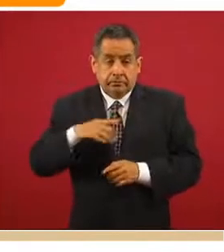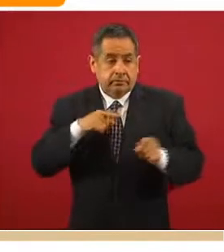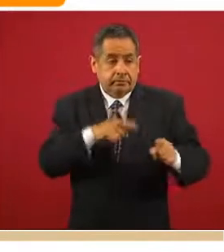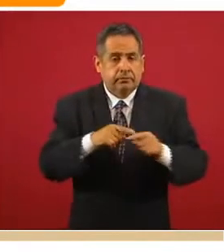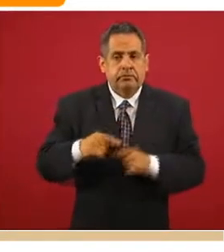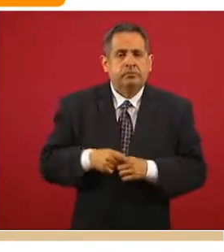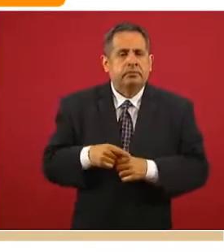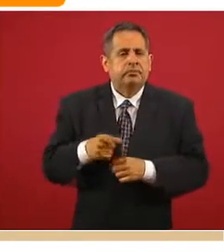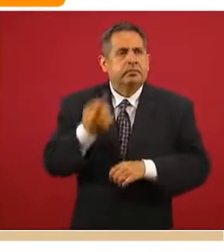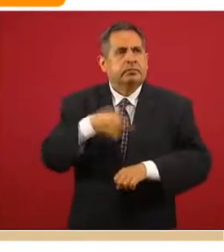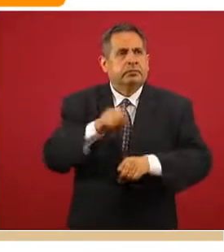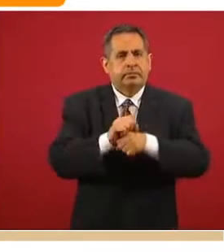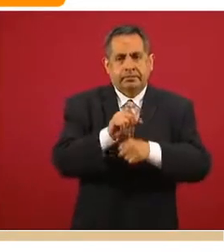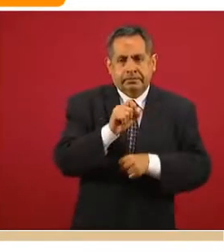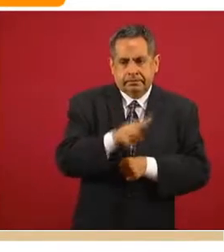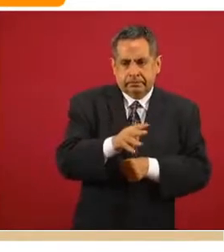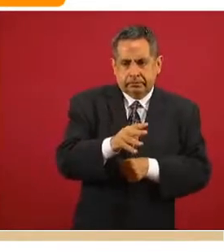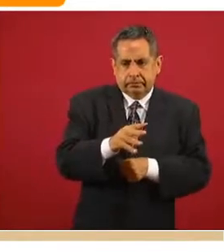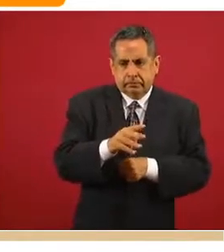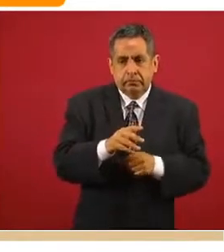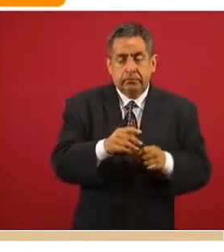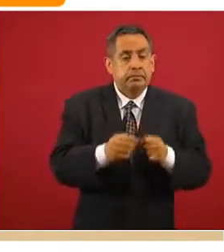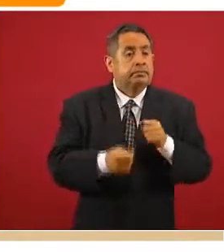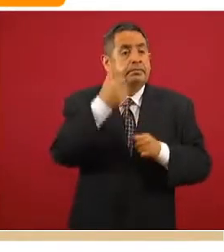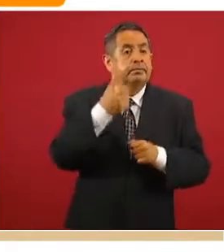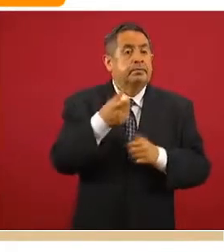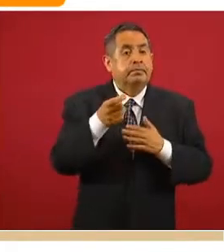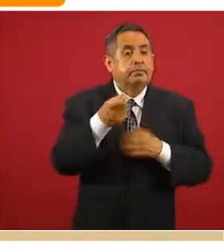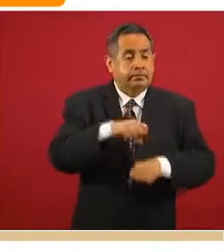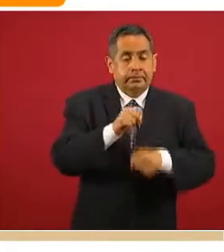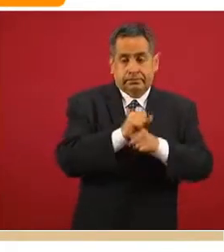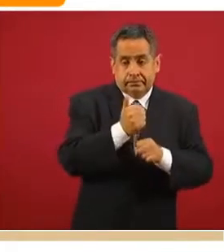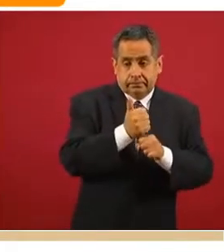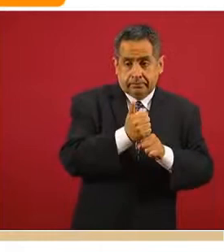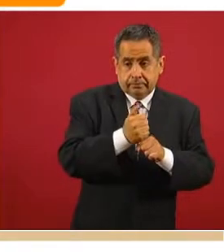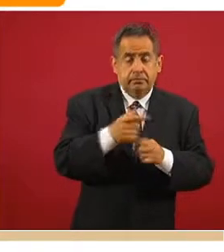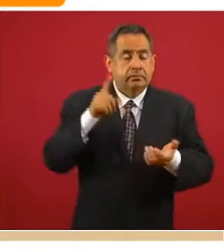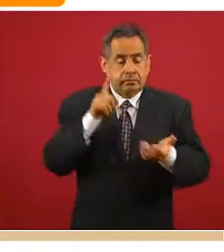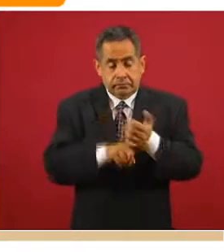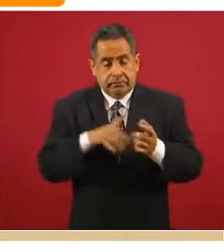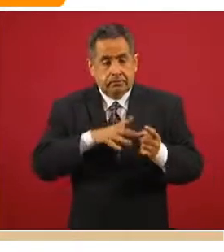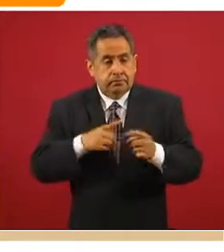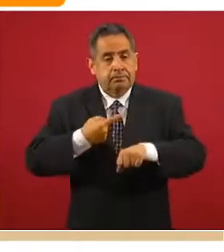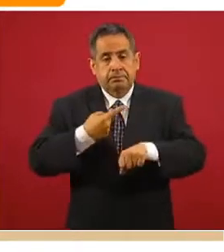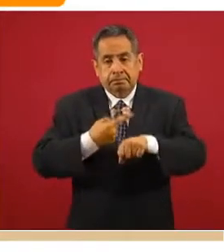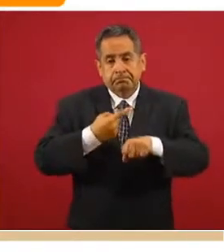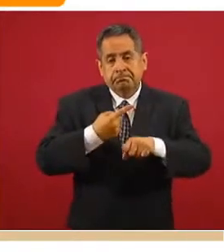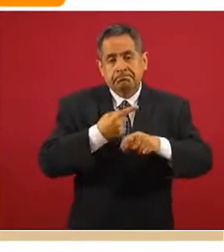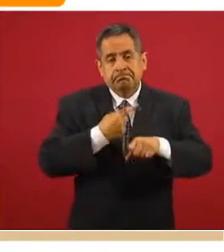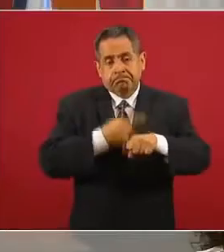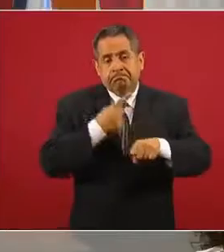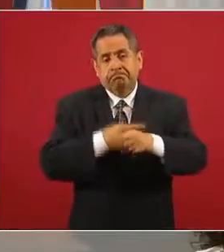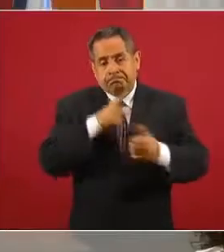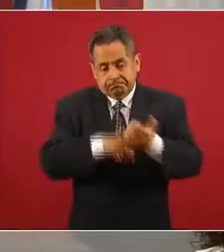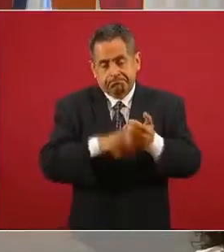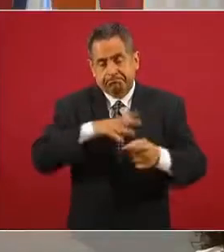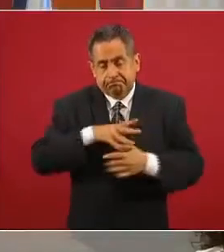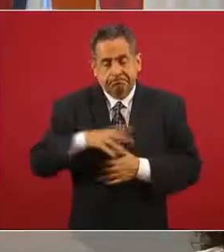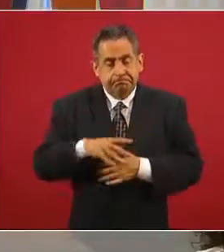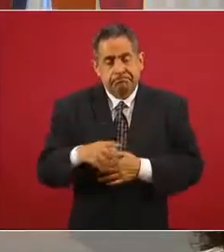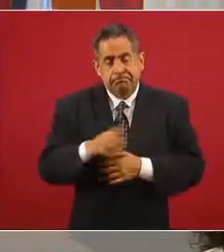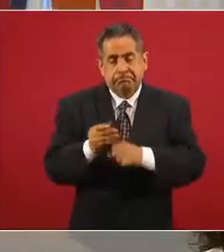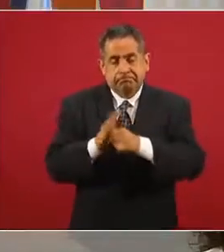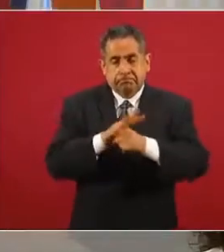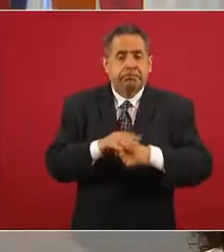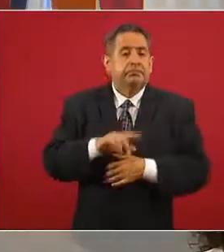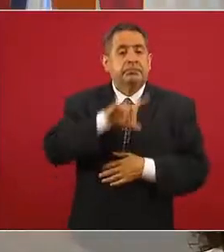semana 29, esto es la primera semana de agosto, tenían positivo al SARS-CoV-2. A partir del